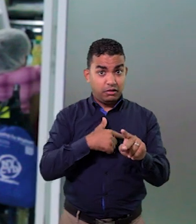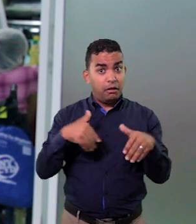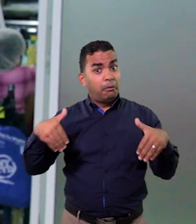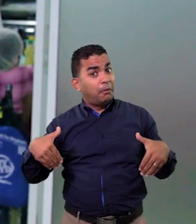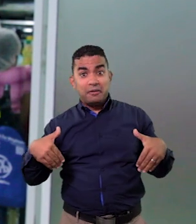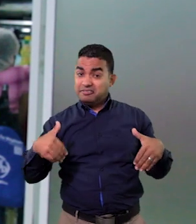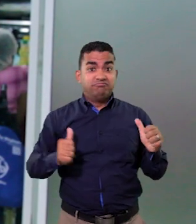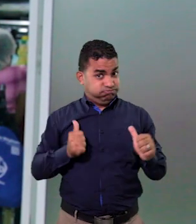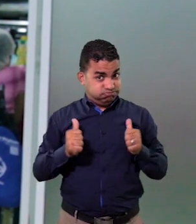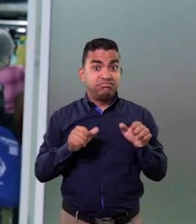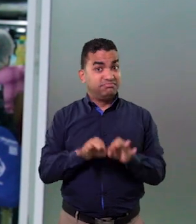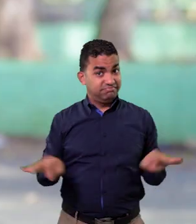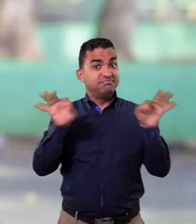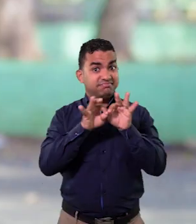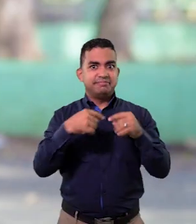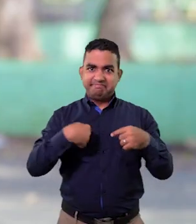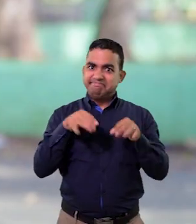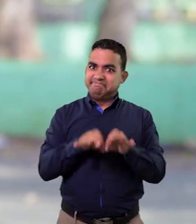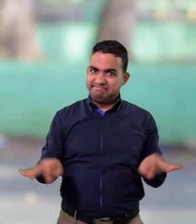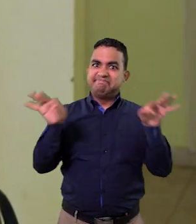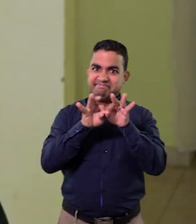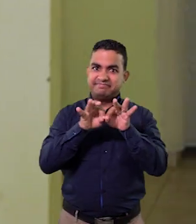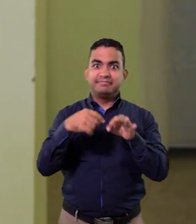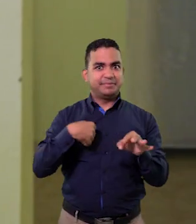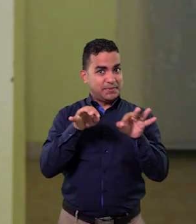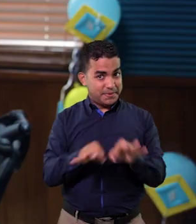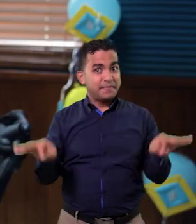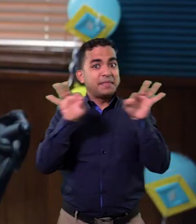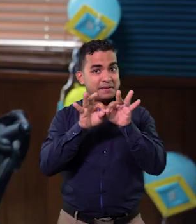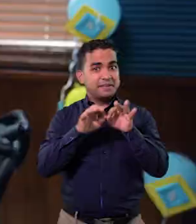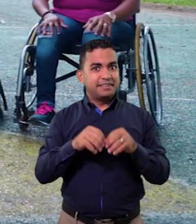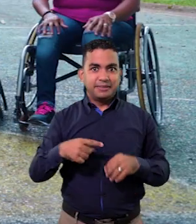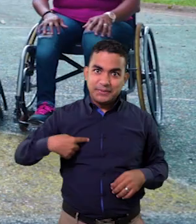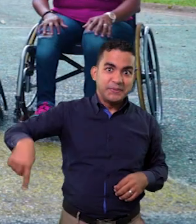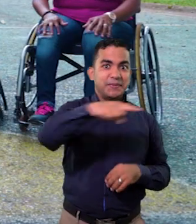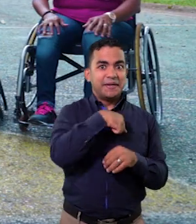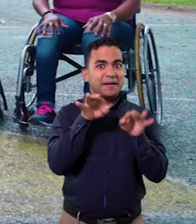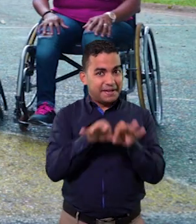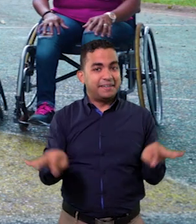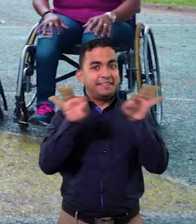No vamos a parar porque yo cuento. Yo cuento. Yo cuento. Yo cuento.